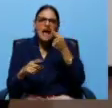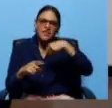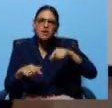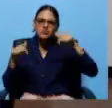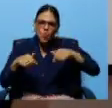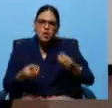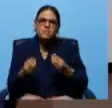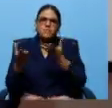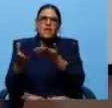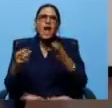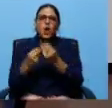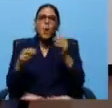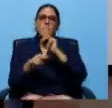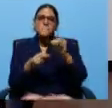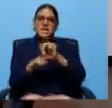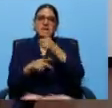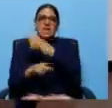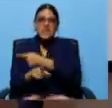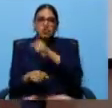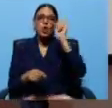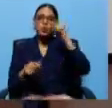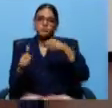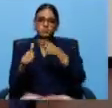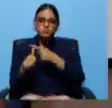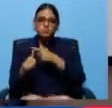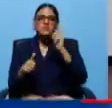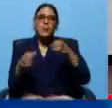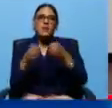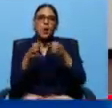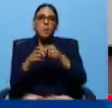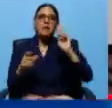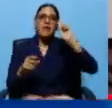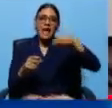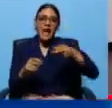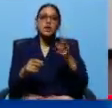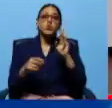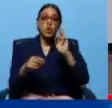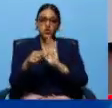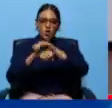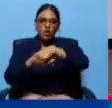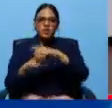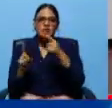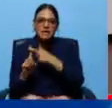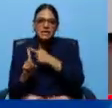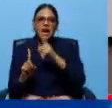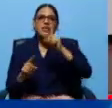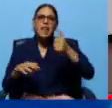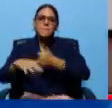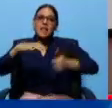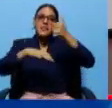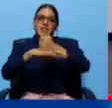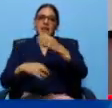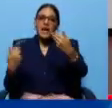pues, con el ministro, compañero Héctor Rodríguez Castro, el director